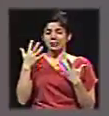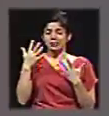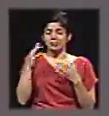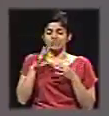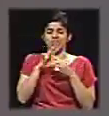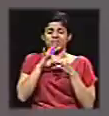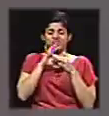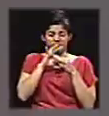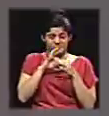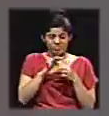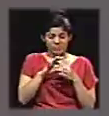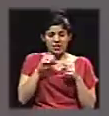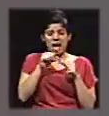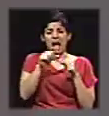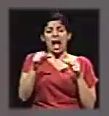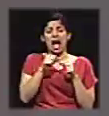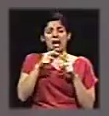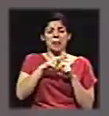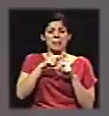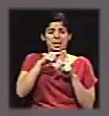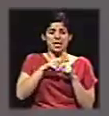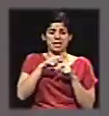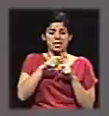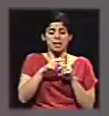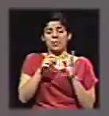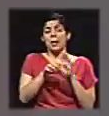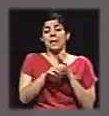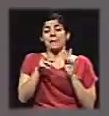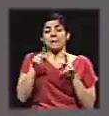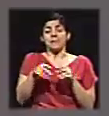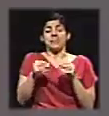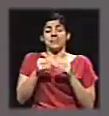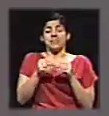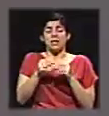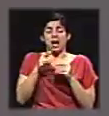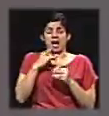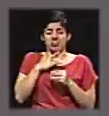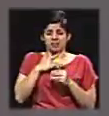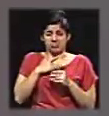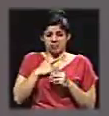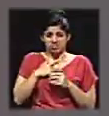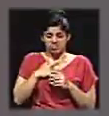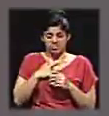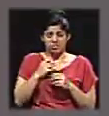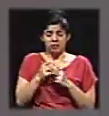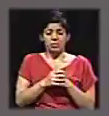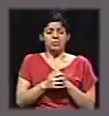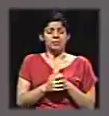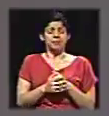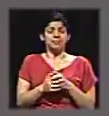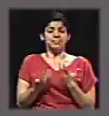atañe a sectores medios, que son, digamos, los más descontentos,